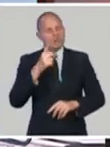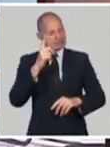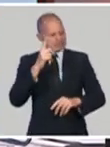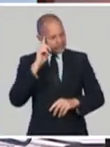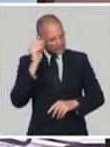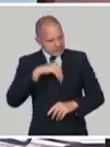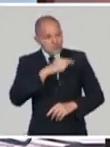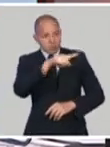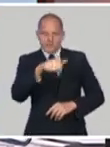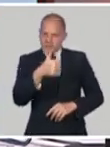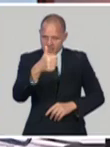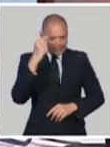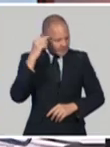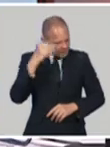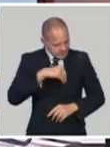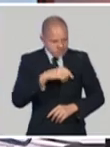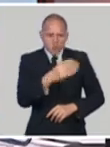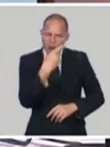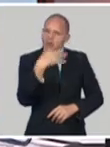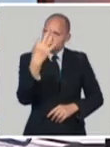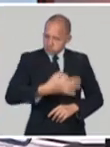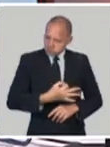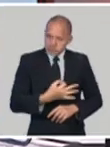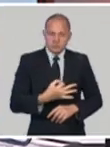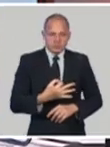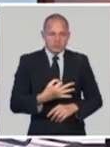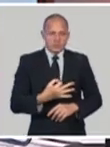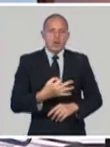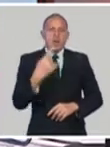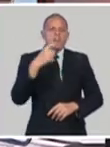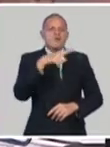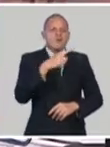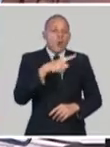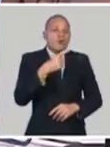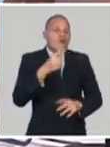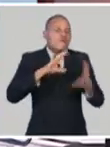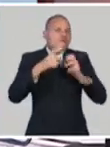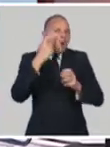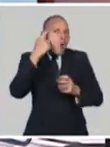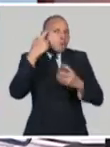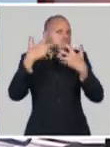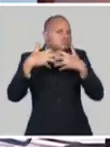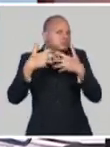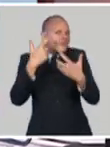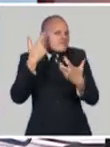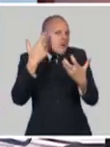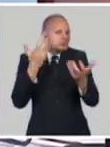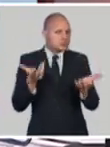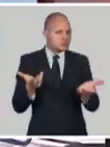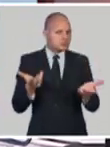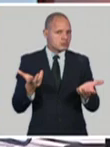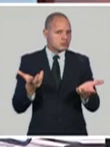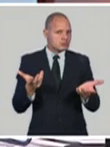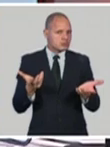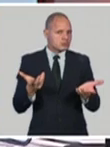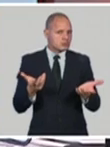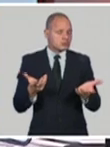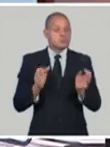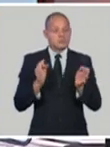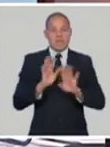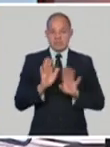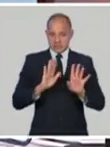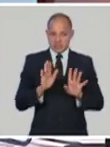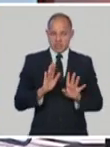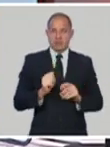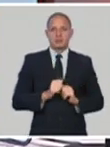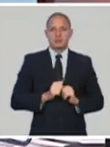posición de que ahora hay que dirigir una empresa de una manera totalmente diferente, entonces no tendríamos solución al tema. Pero es justo